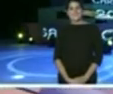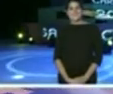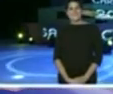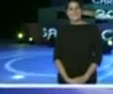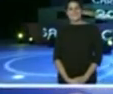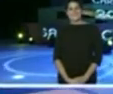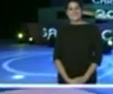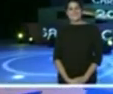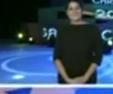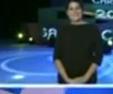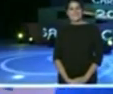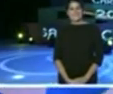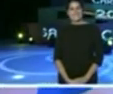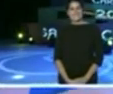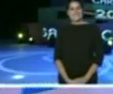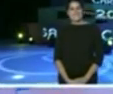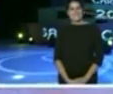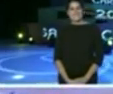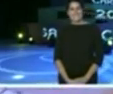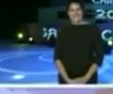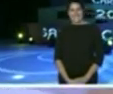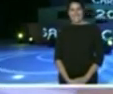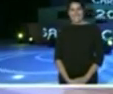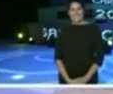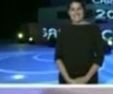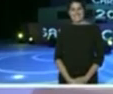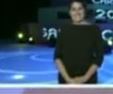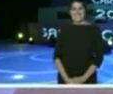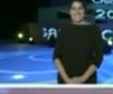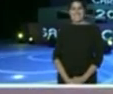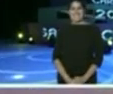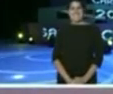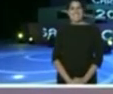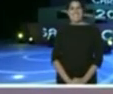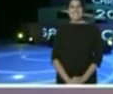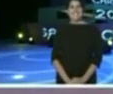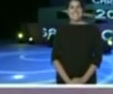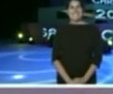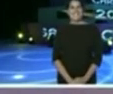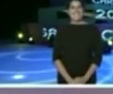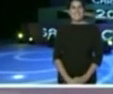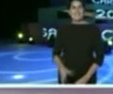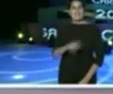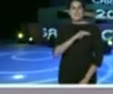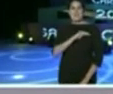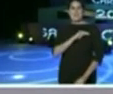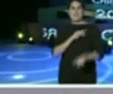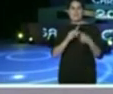Con nuestra felicitación, por supuesto. Y con su segundo premio y... Vamos a por el primer premio de interpretación, Laura. Premio de